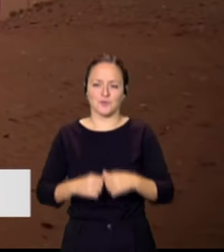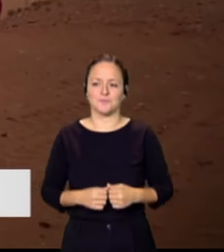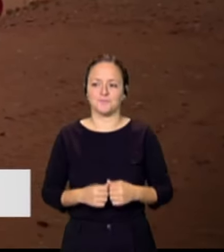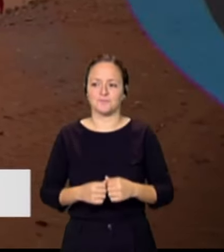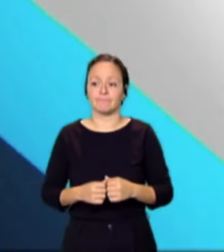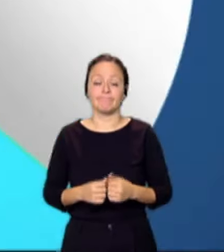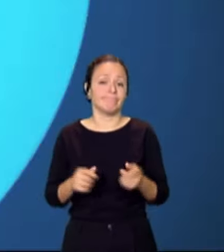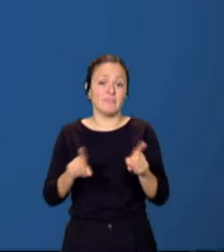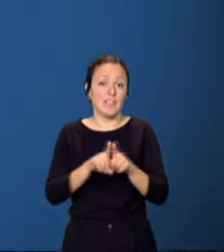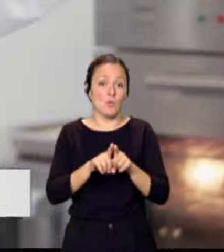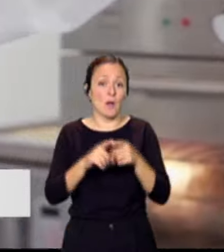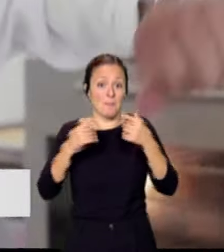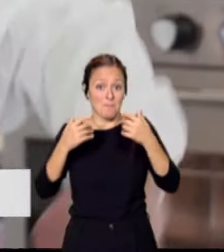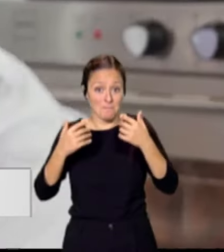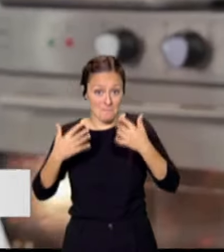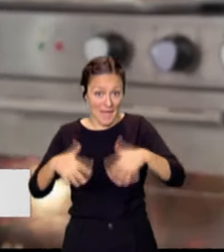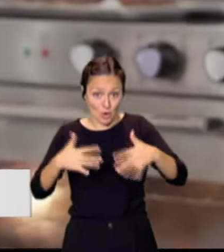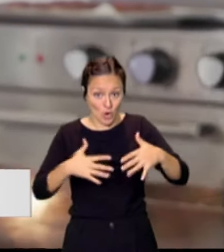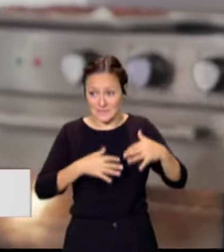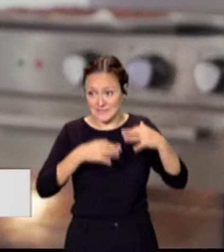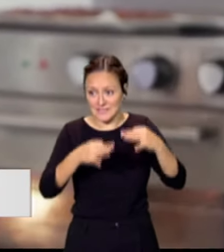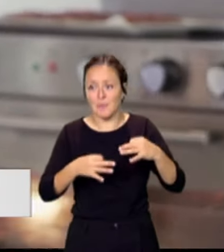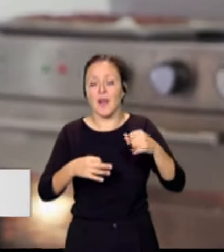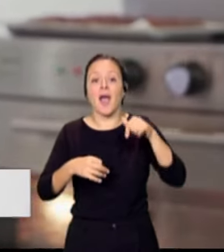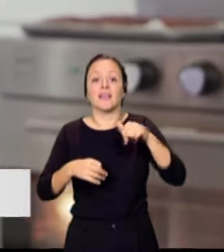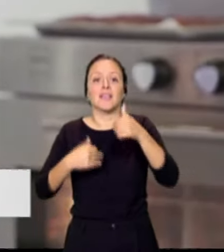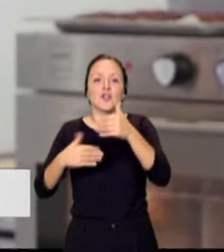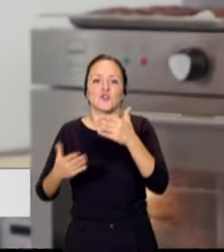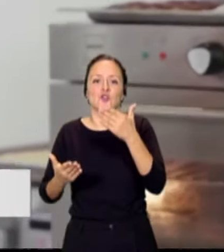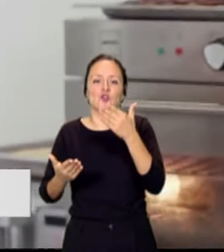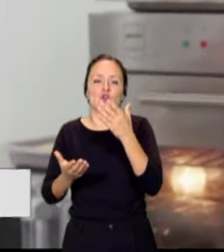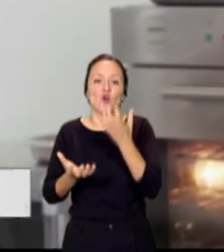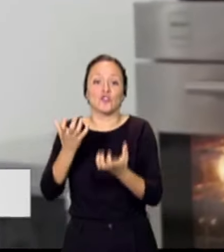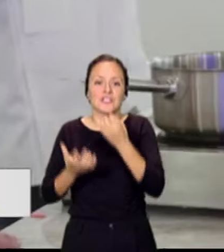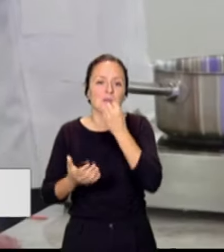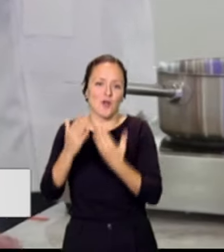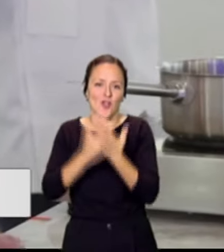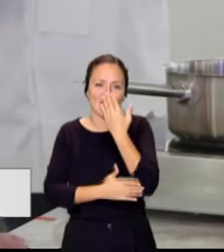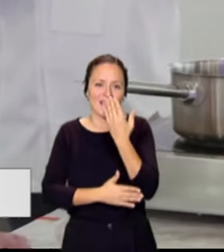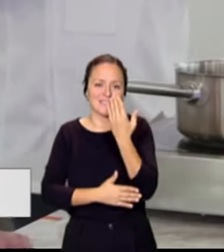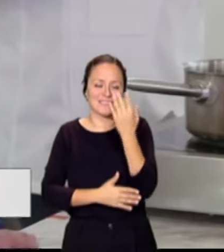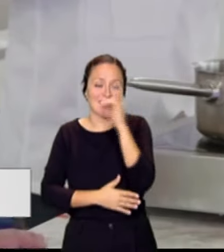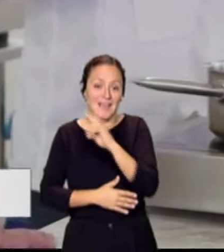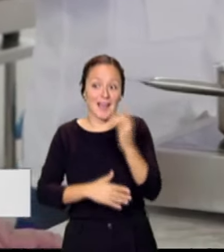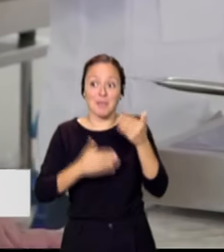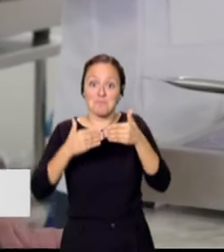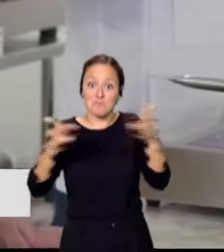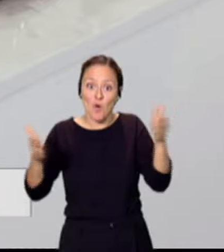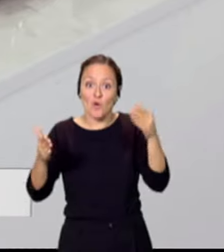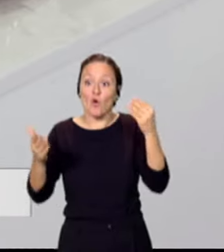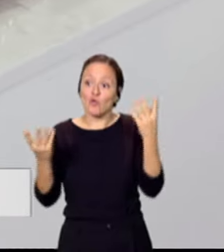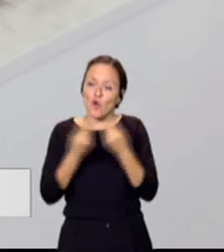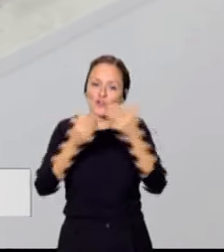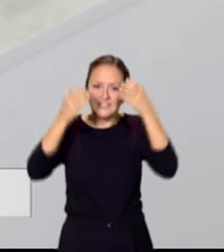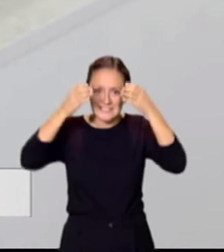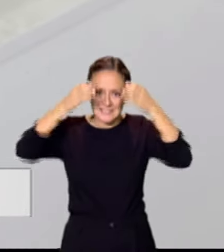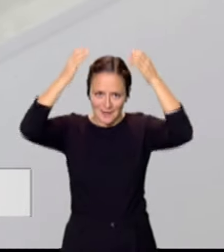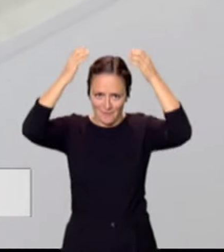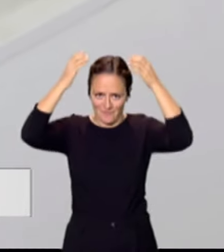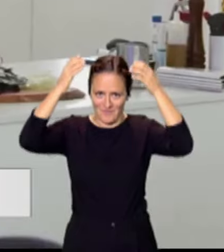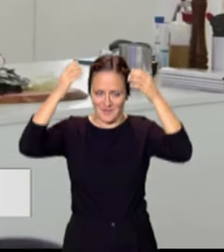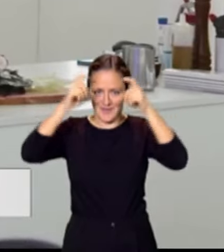como cada miércoles abrimos la cocina de Buenos días Canarias y lo hacemos con el chef de uno de los restaurantes que hace muy